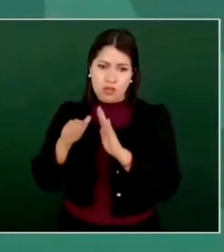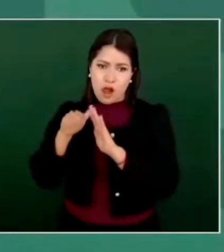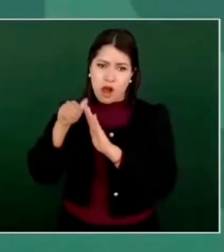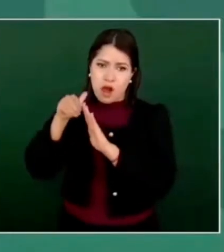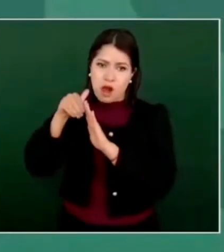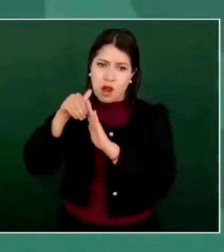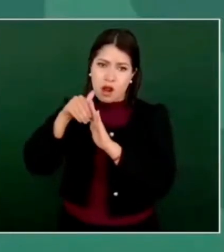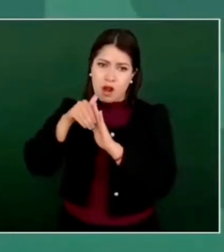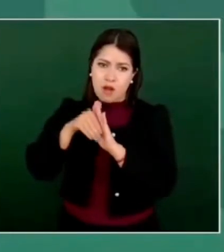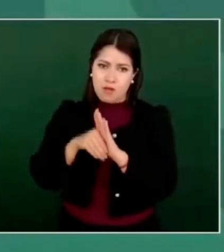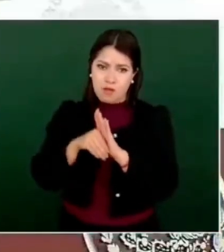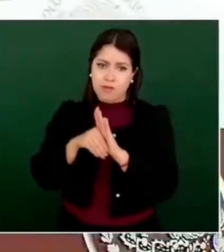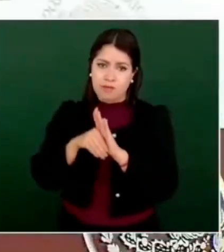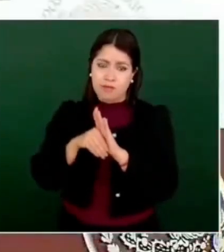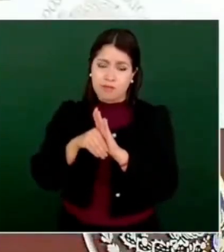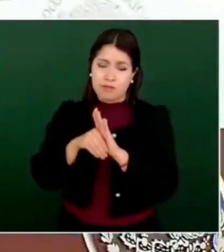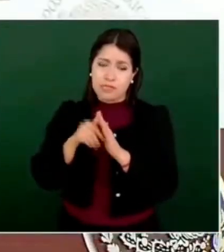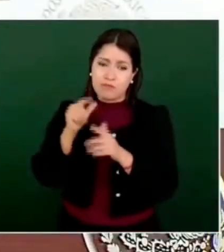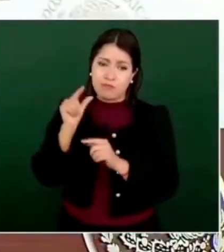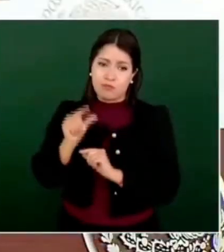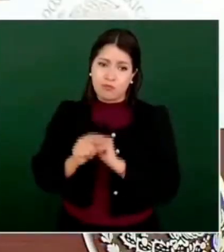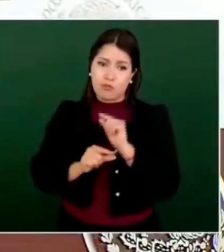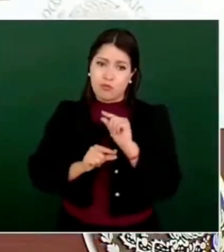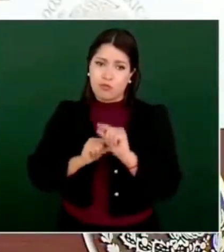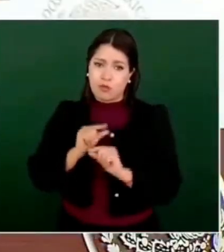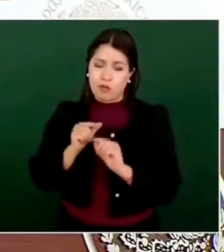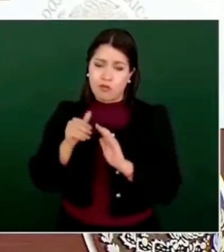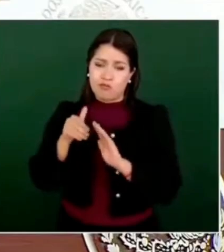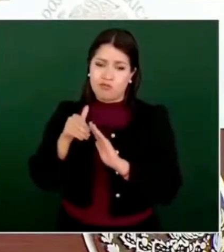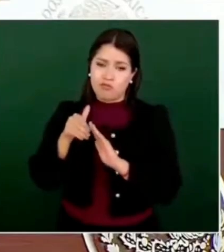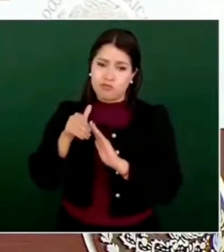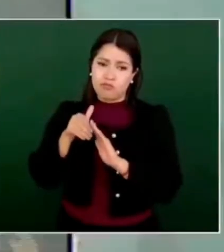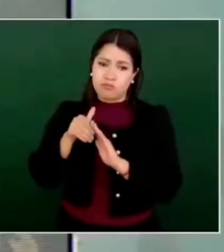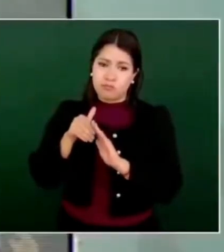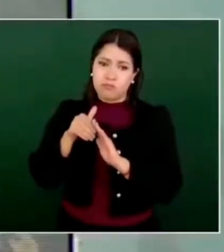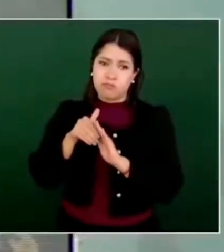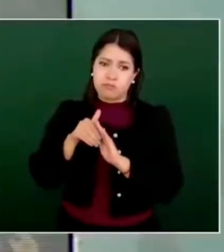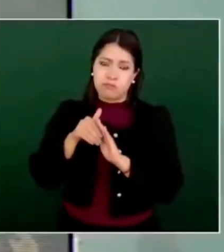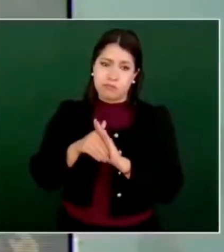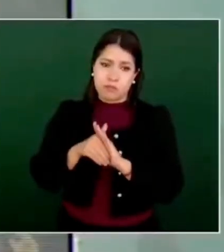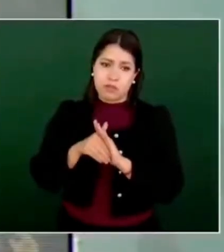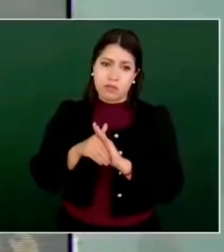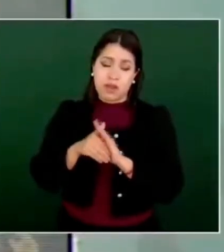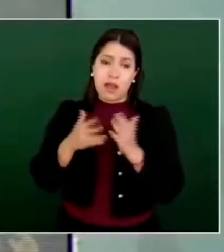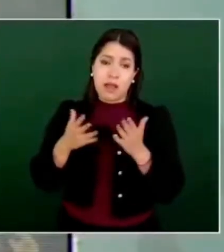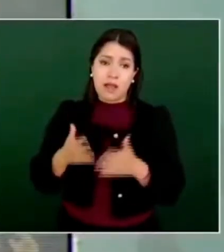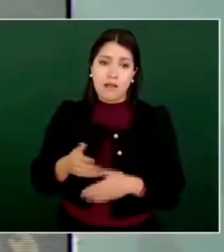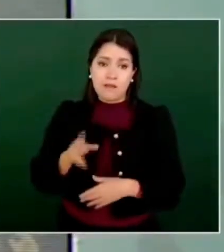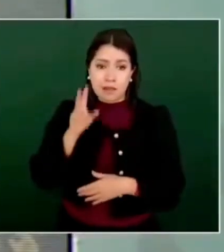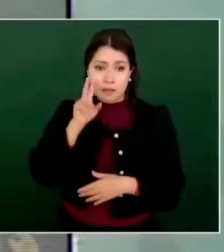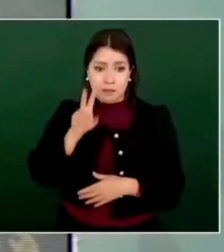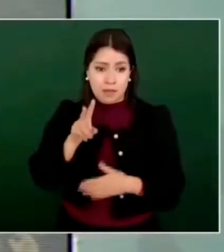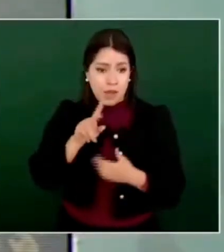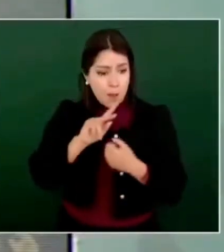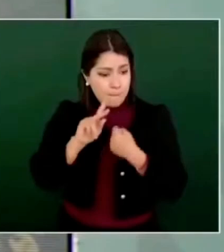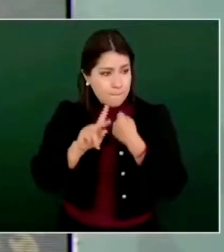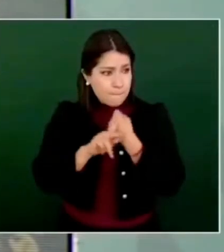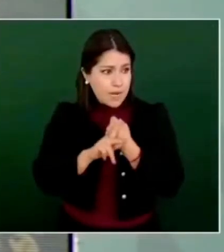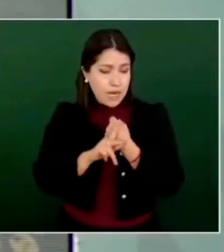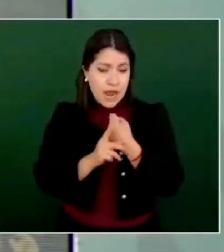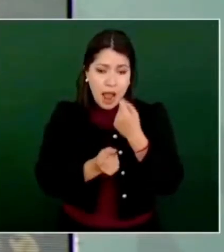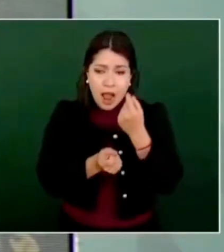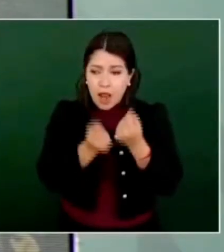degradación progresivo que se vive en un país.